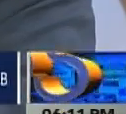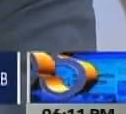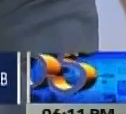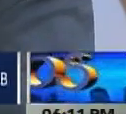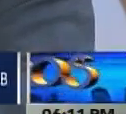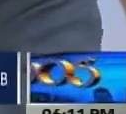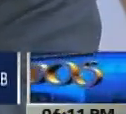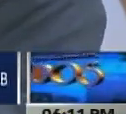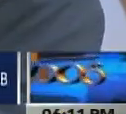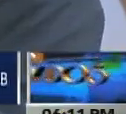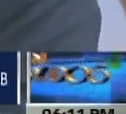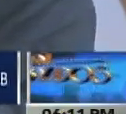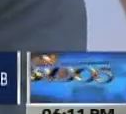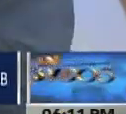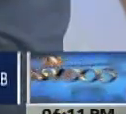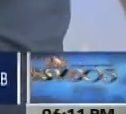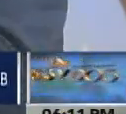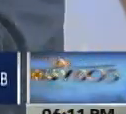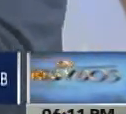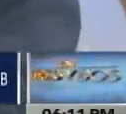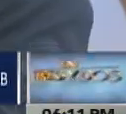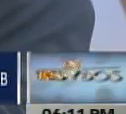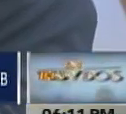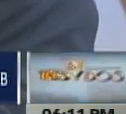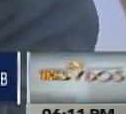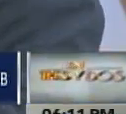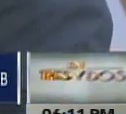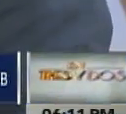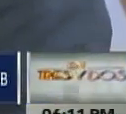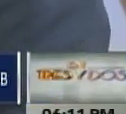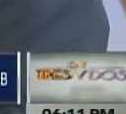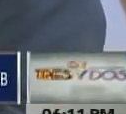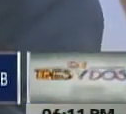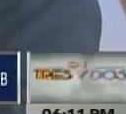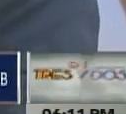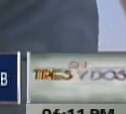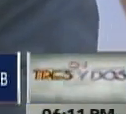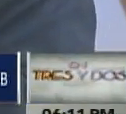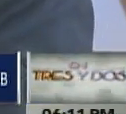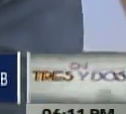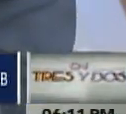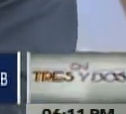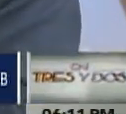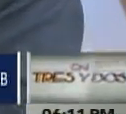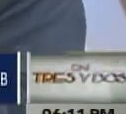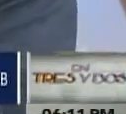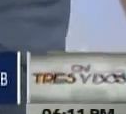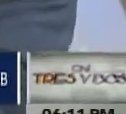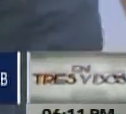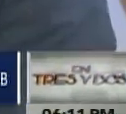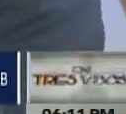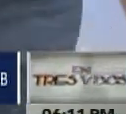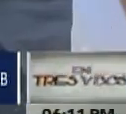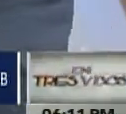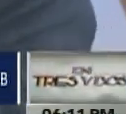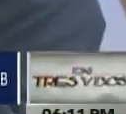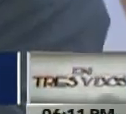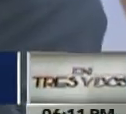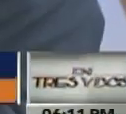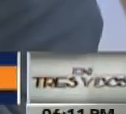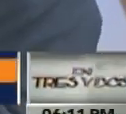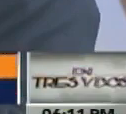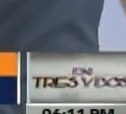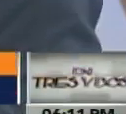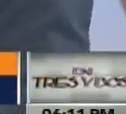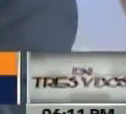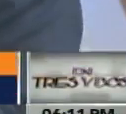algún modo y de manera muy artificiosa han logrado construir sin lugar a dudas. Y a eso están apostando, entonces están en ese trance,